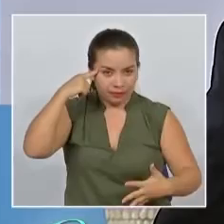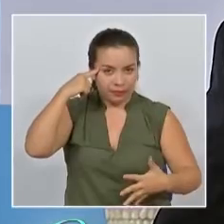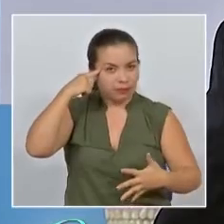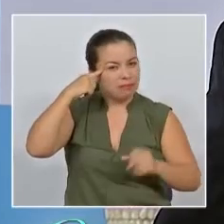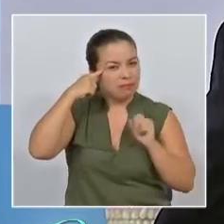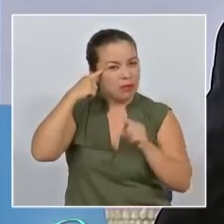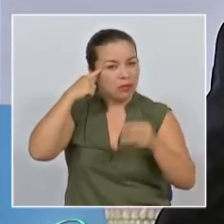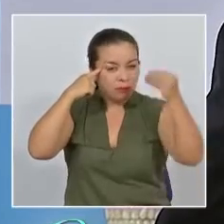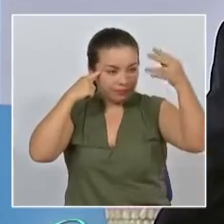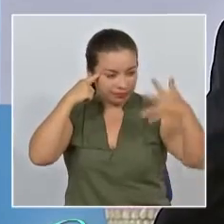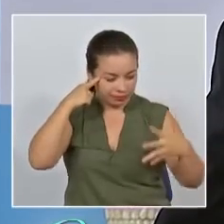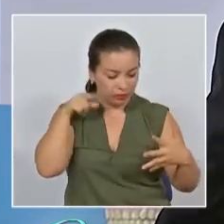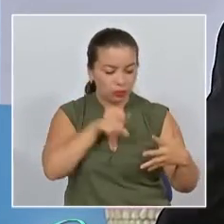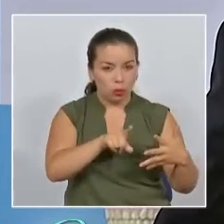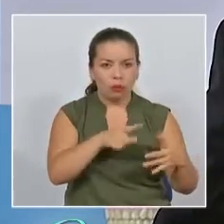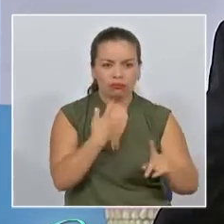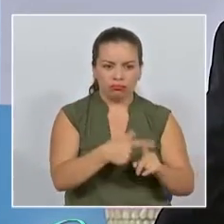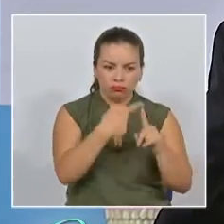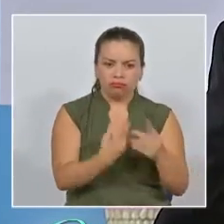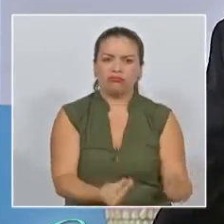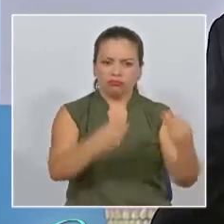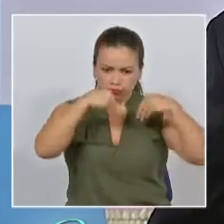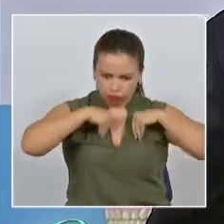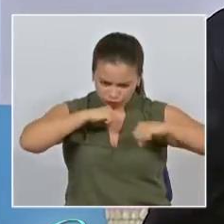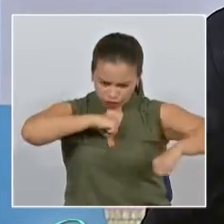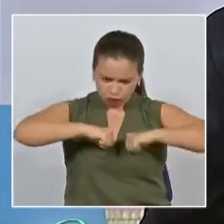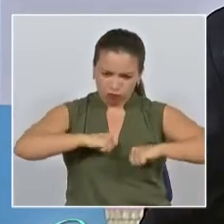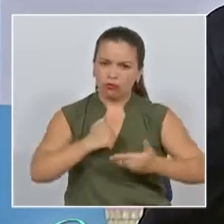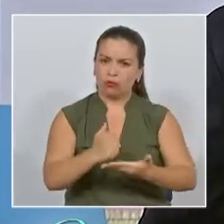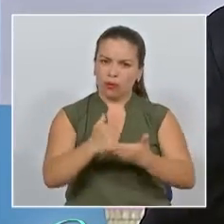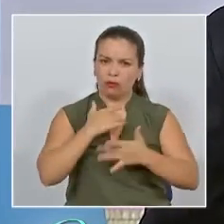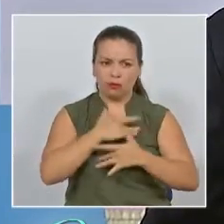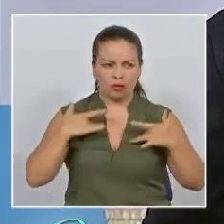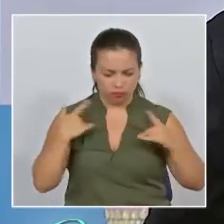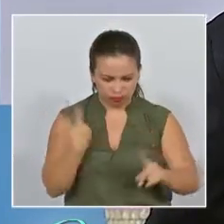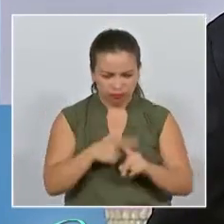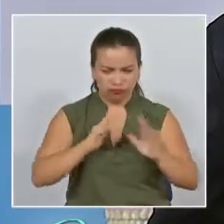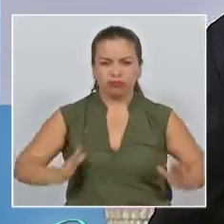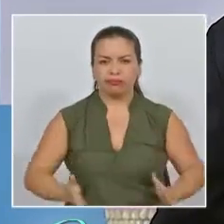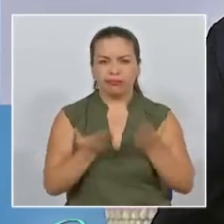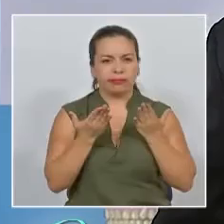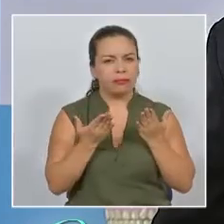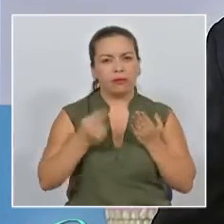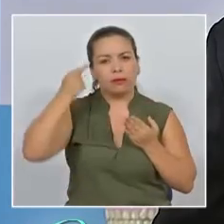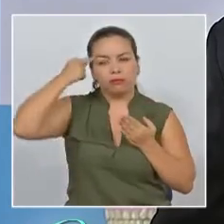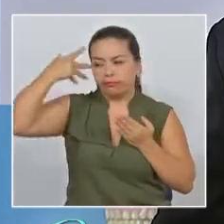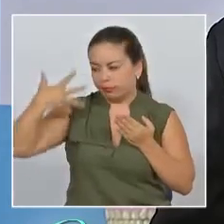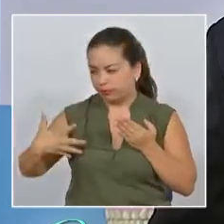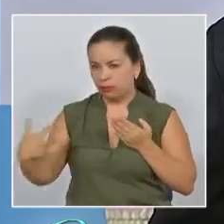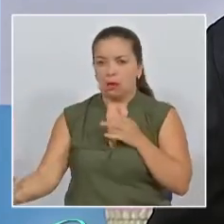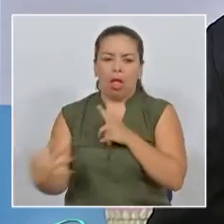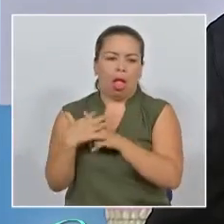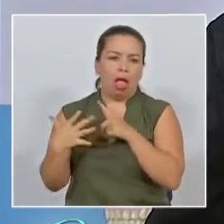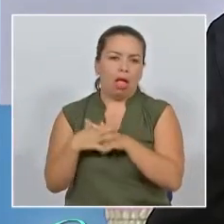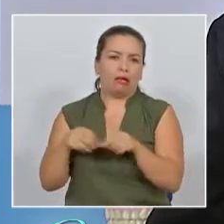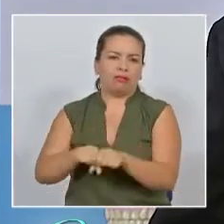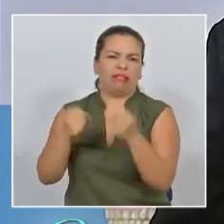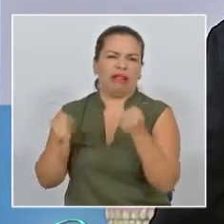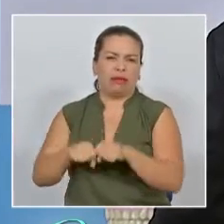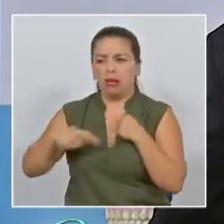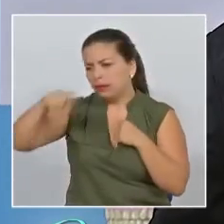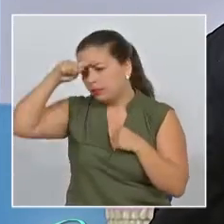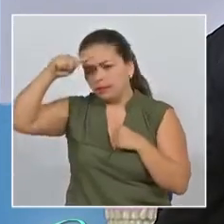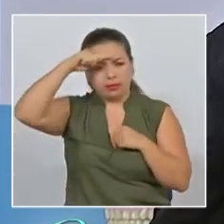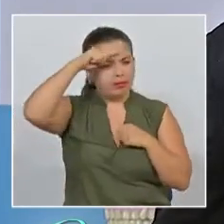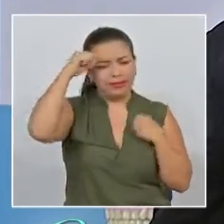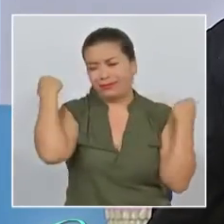son solamente pensamientos constructivos, pensamientos que ayuden a la salud? La gran mayoría son pensamientos destructivos, pensamientos negativos,